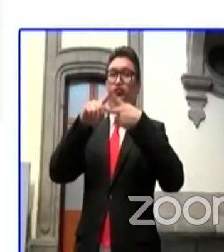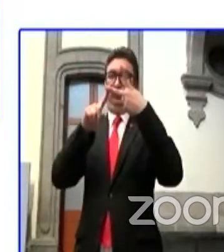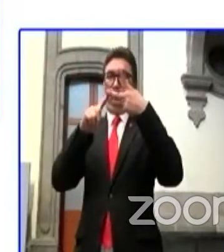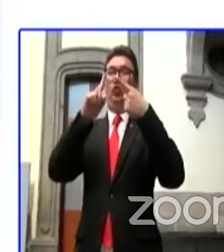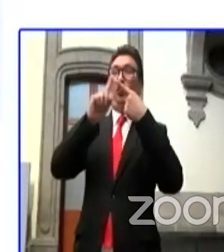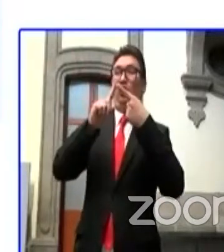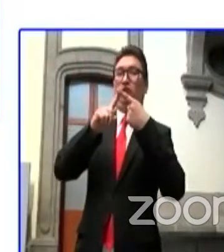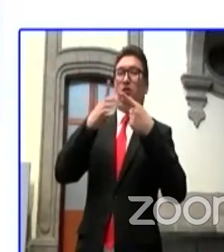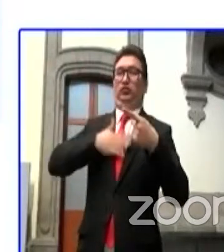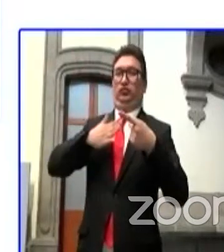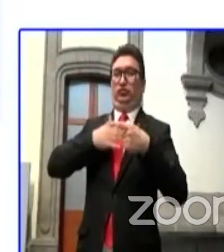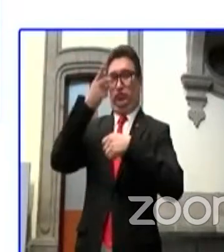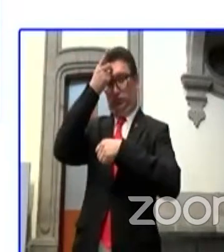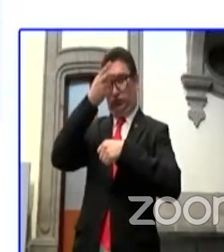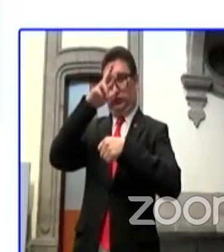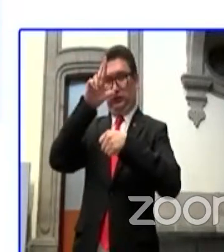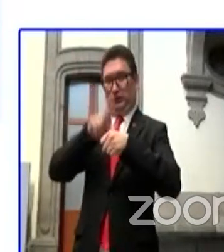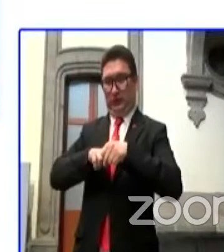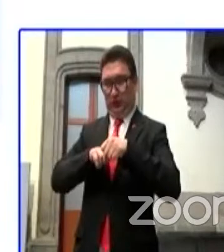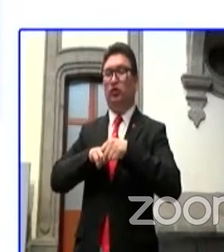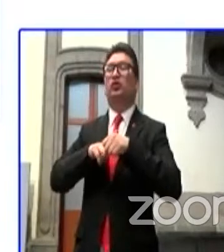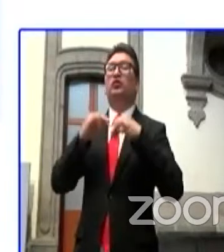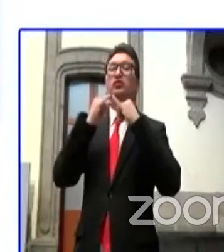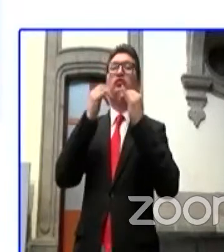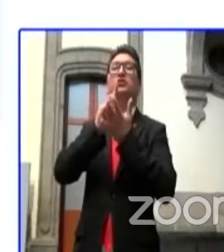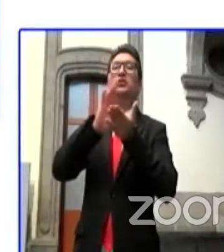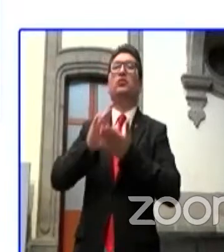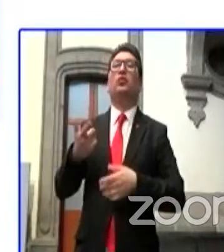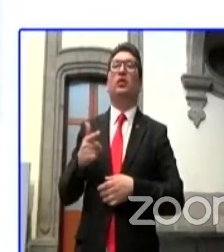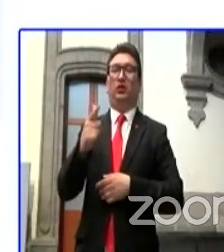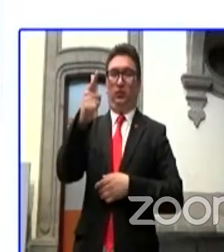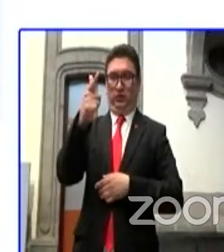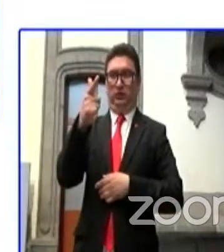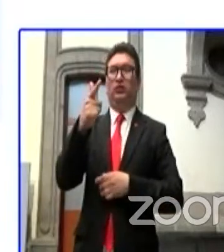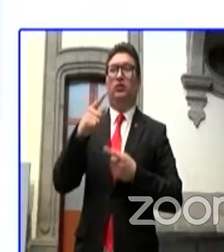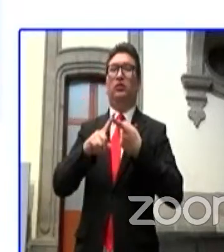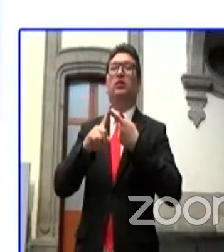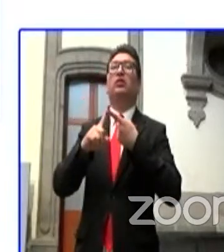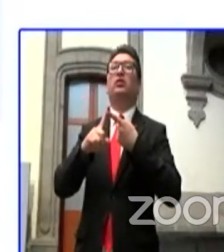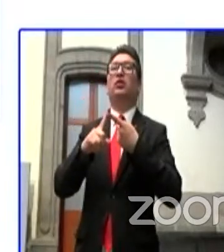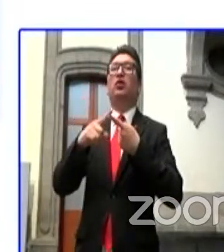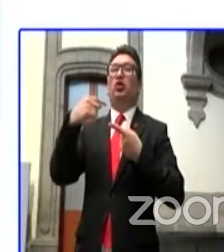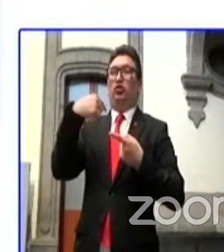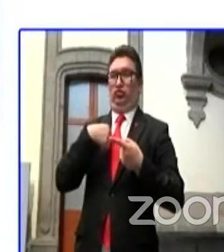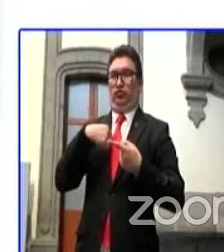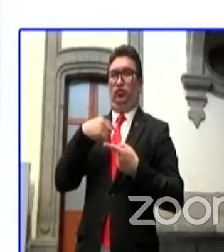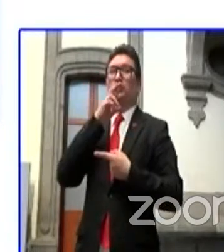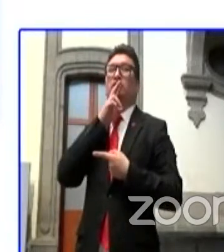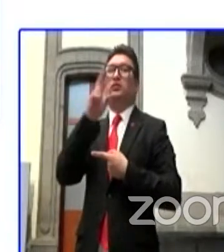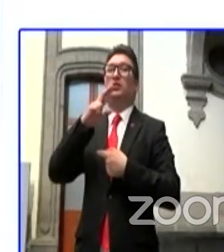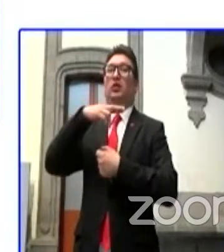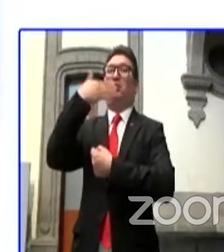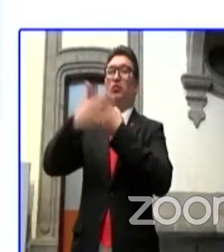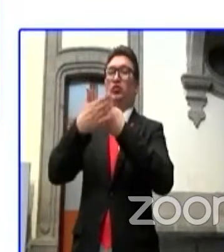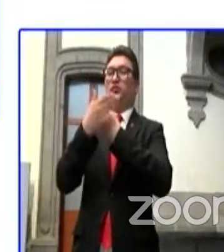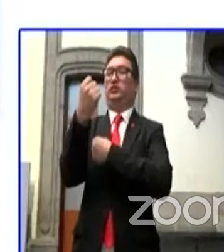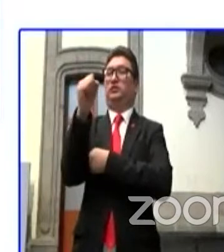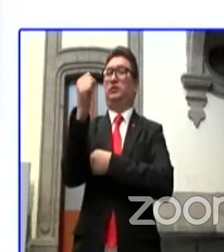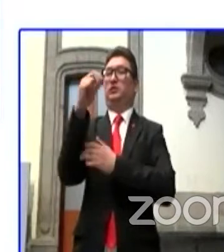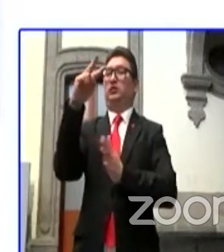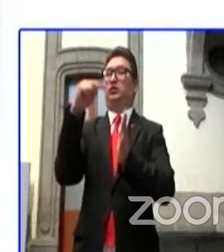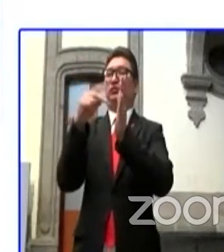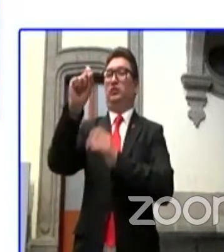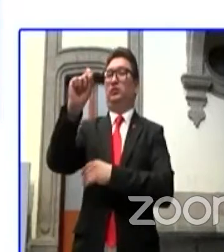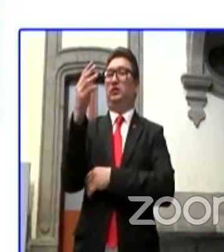del Instituto Guanajuatense para las Personas con Discapacidad, que Dios permita, el próximo septiembre del